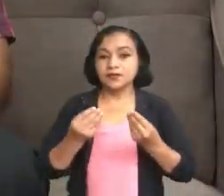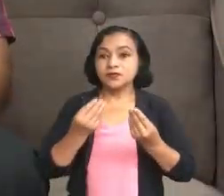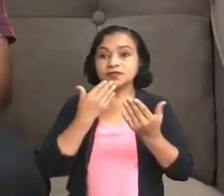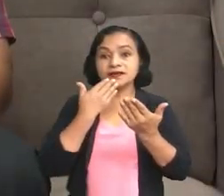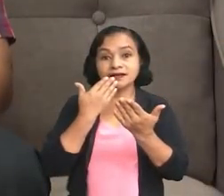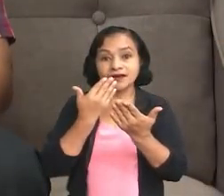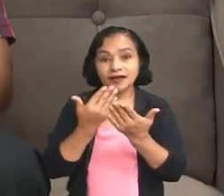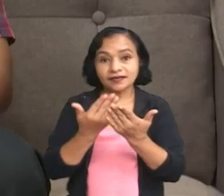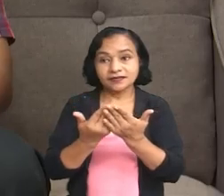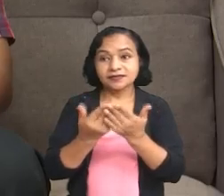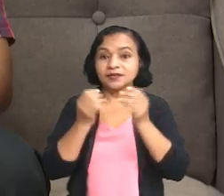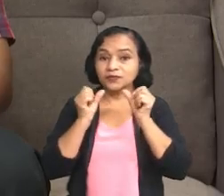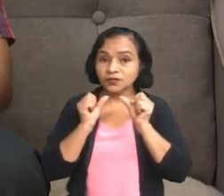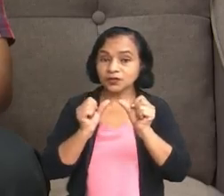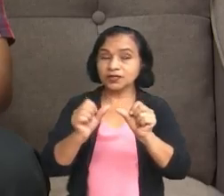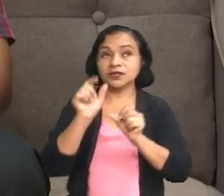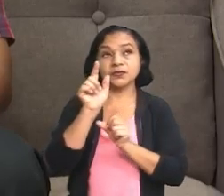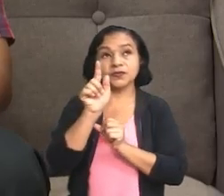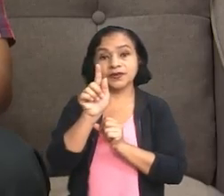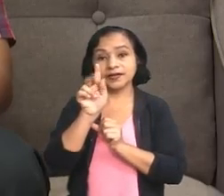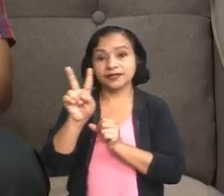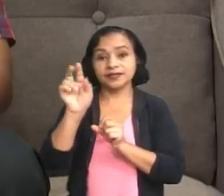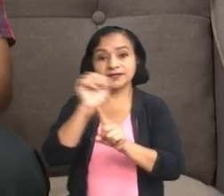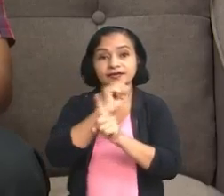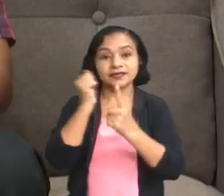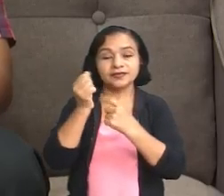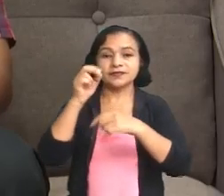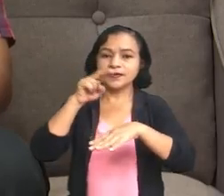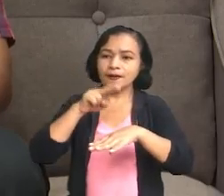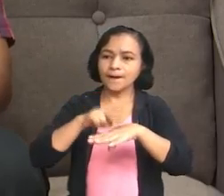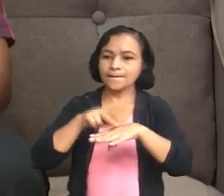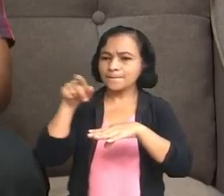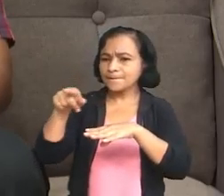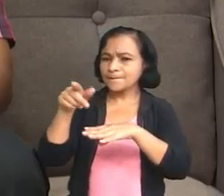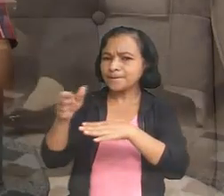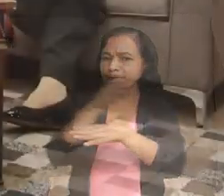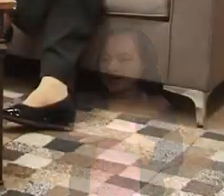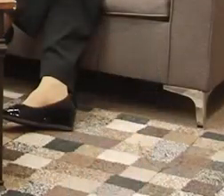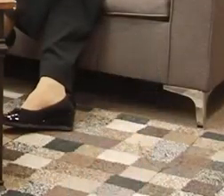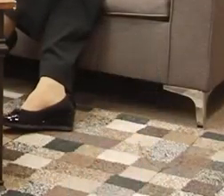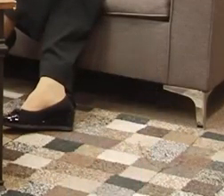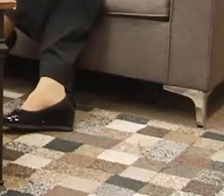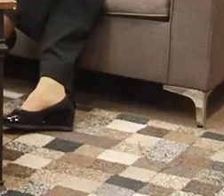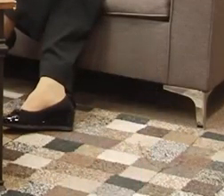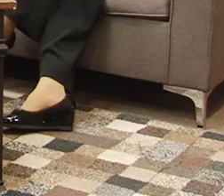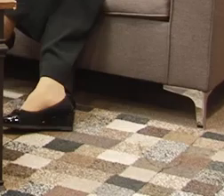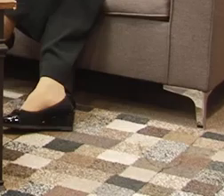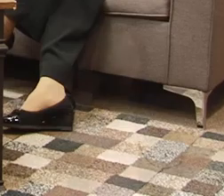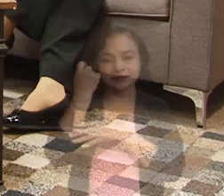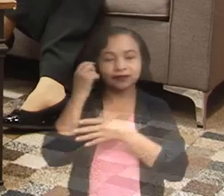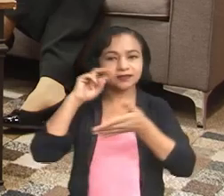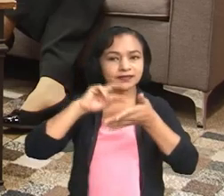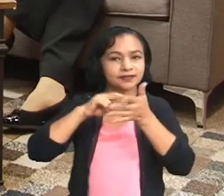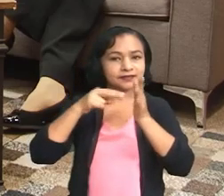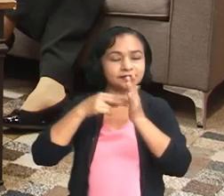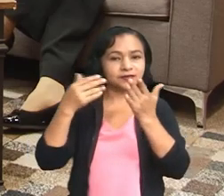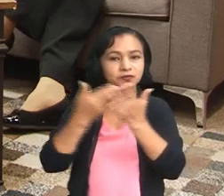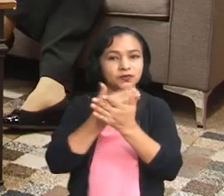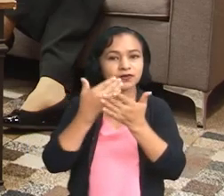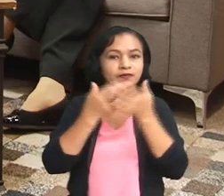muchísimas gracias por continuar en sintonía de su programa desde el Parlamento. Compañera Gilma, pues antes de irnos a la pausa, ¿no? Un poquito entender lo que significan las nuevas